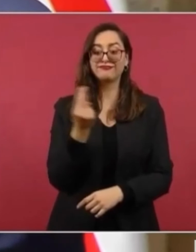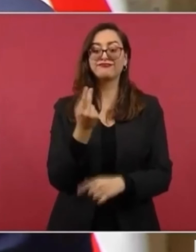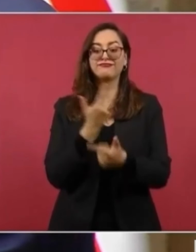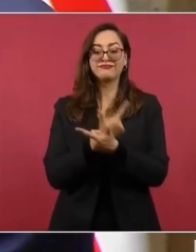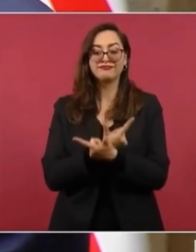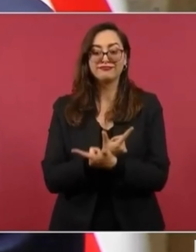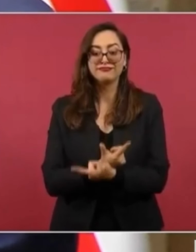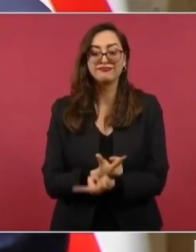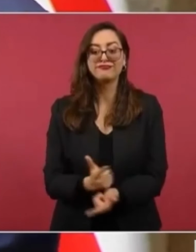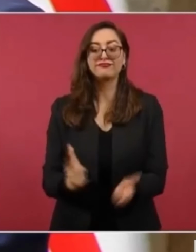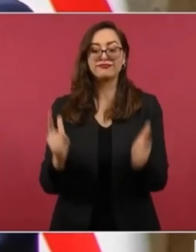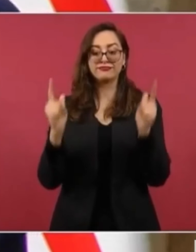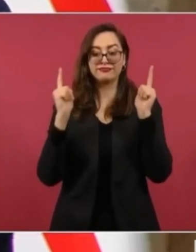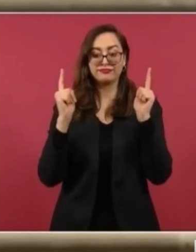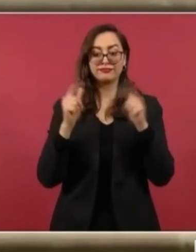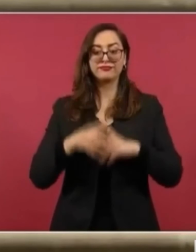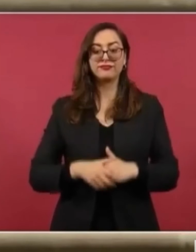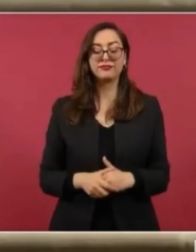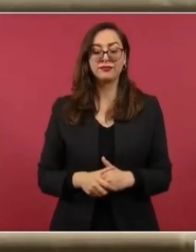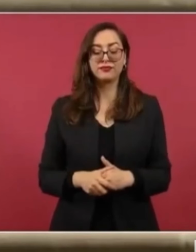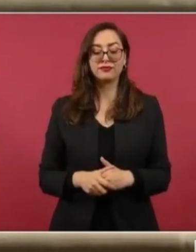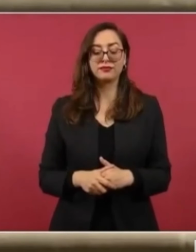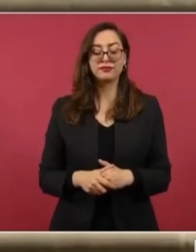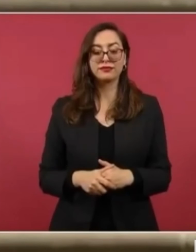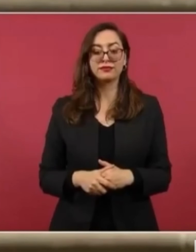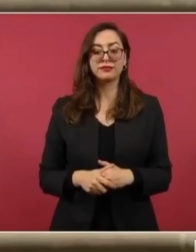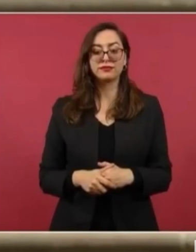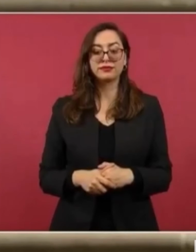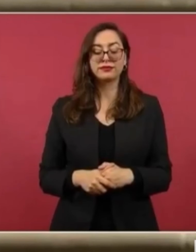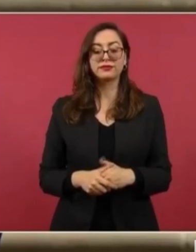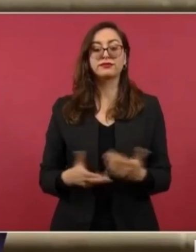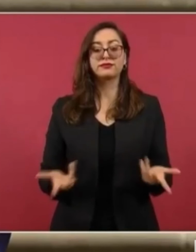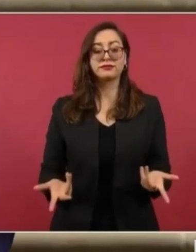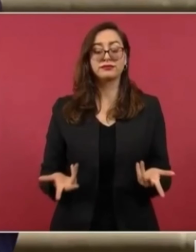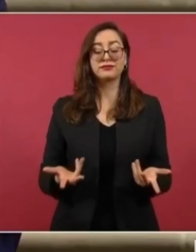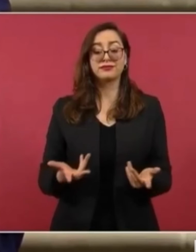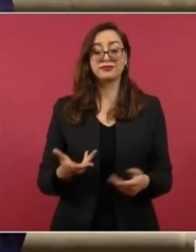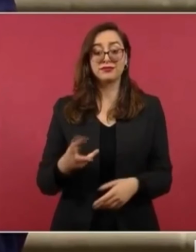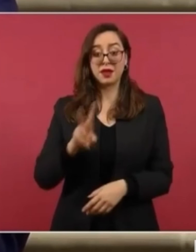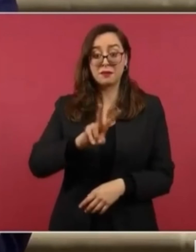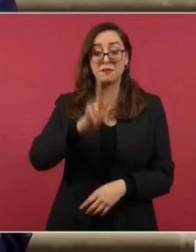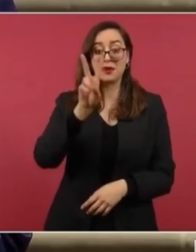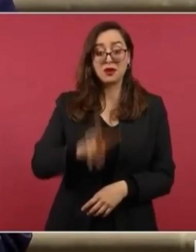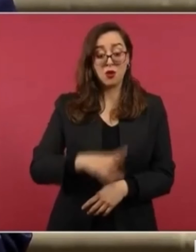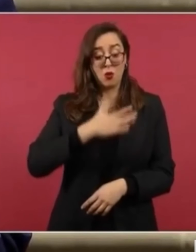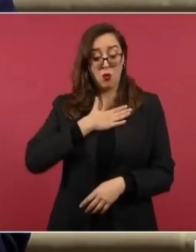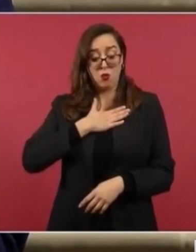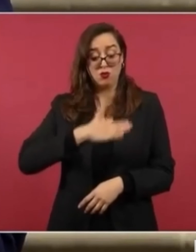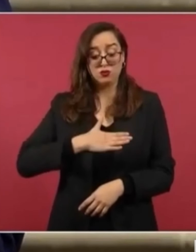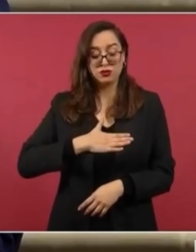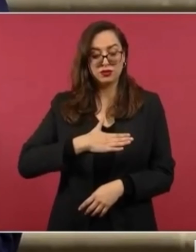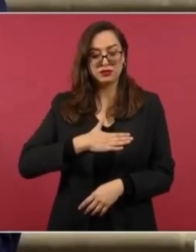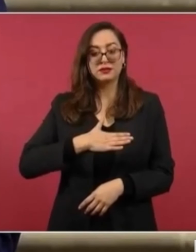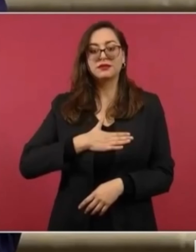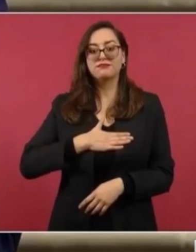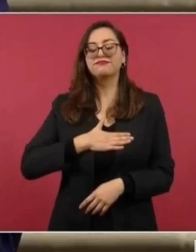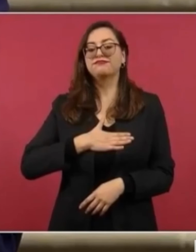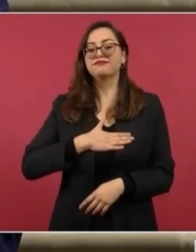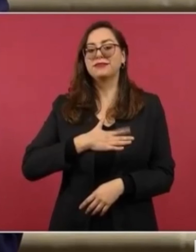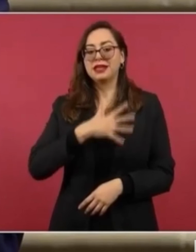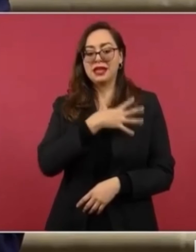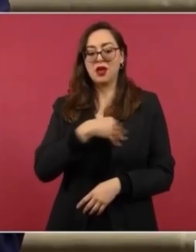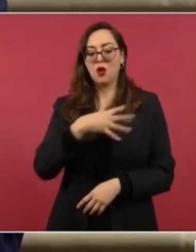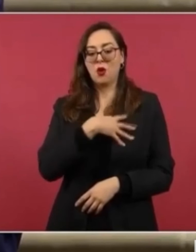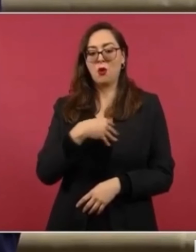de justicia son hijos de la libertad, pues nunca, nunca